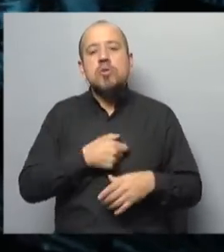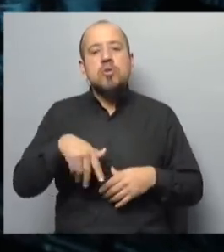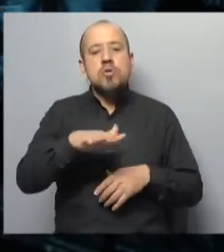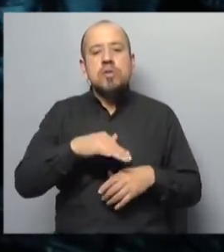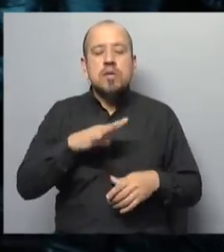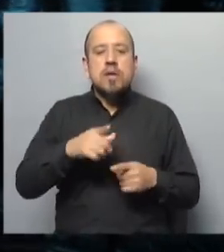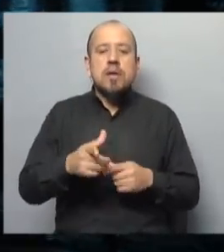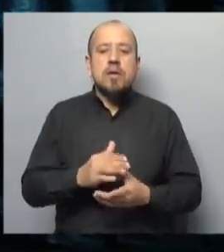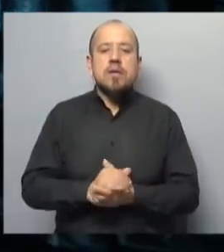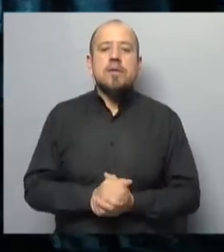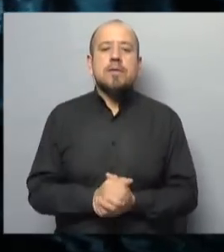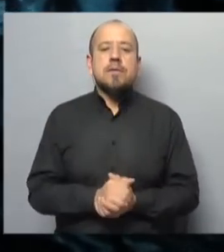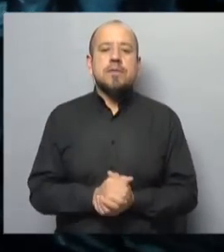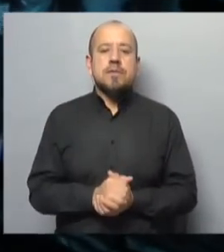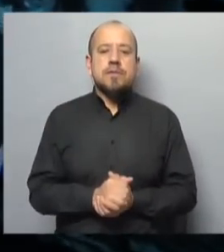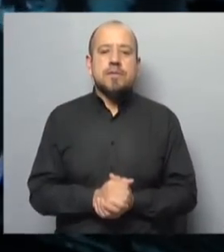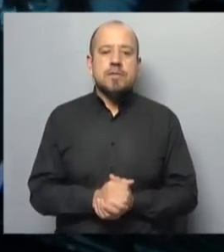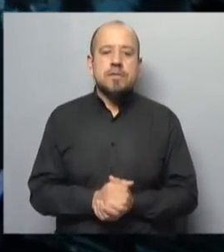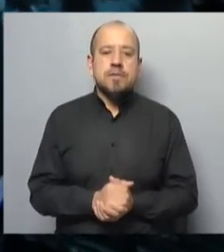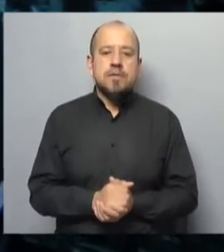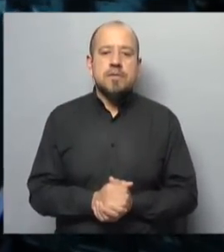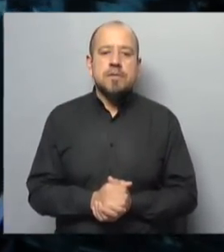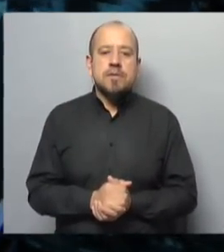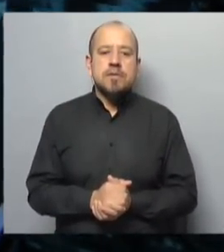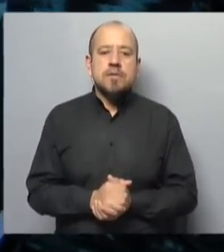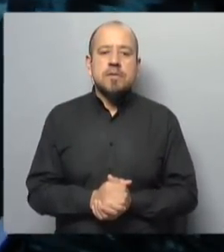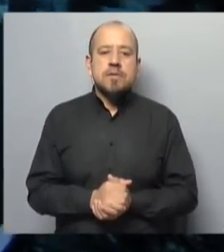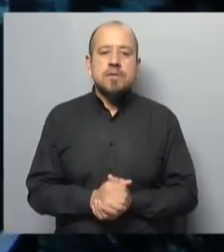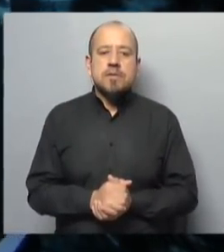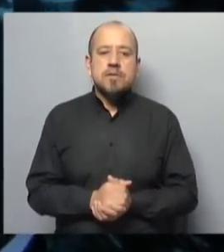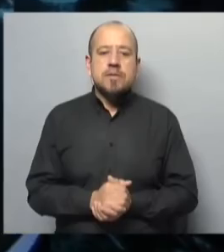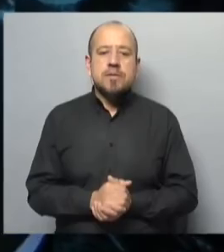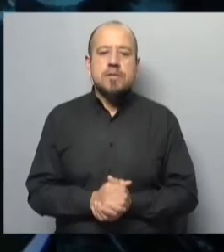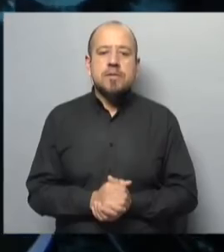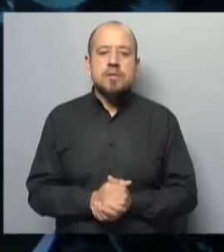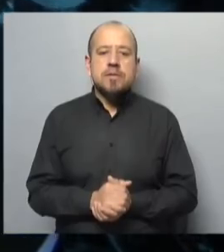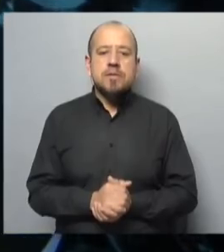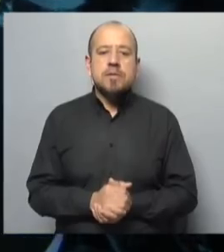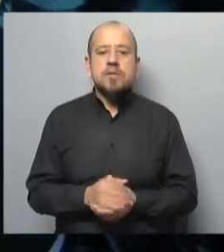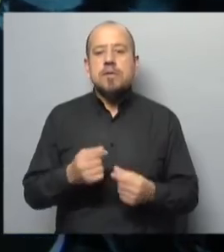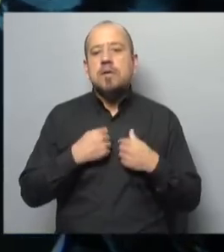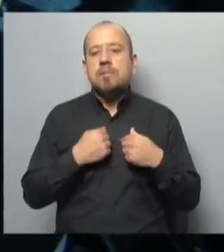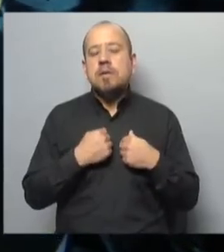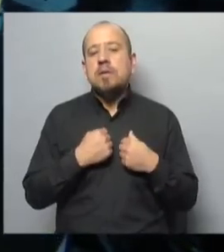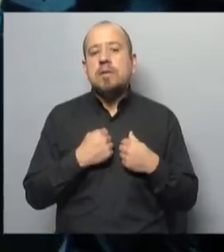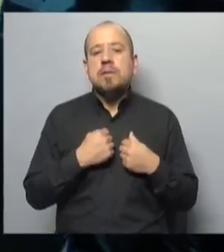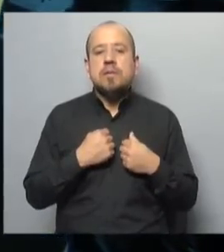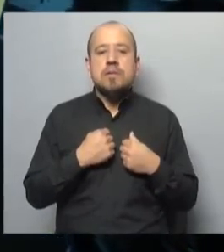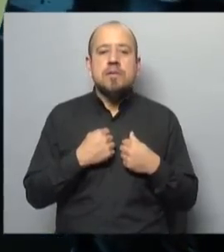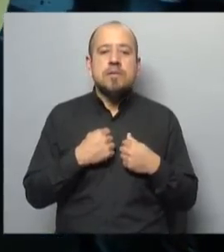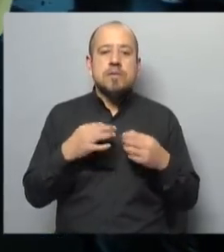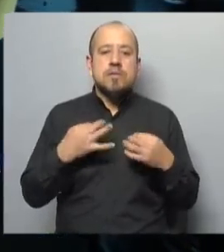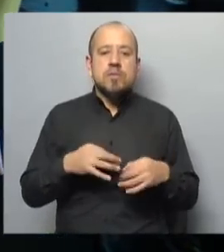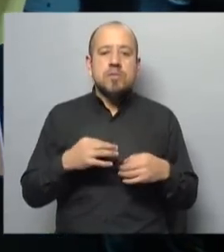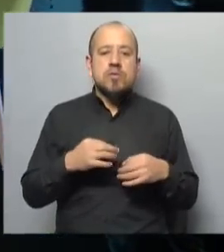provocó los complementos mucho bueno de mi parte me tocó era el